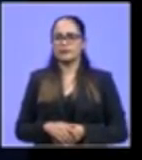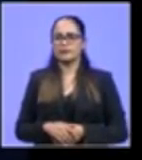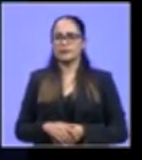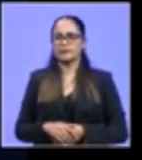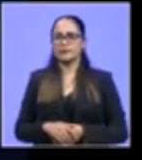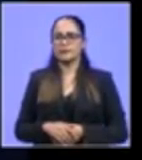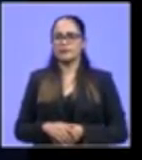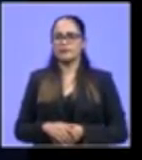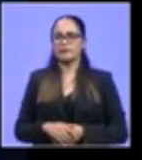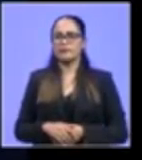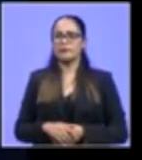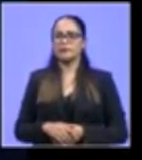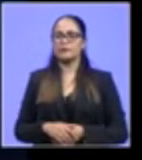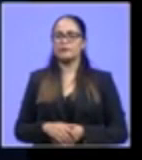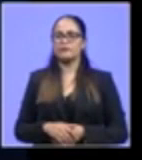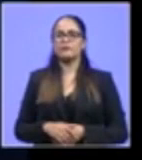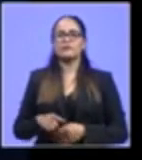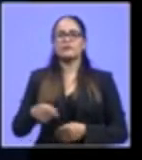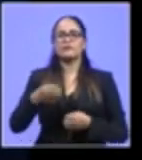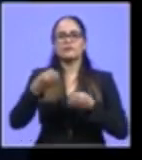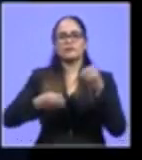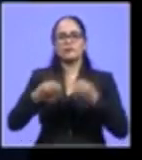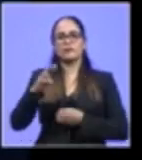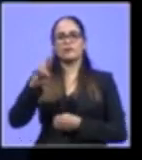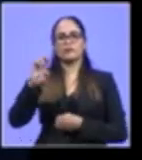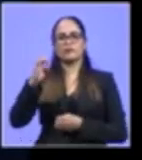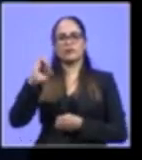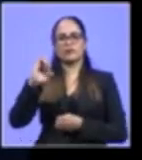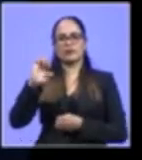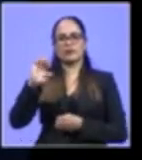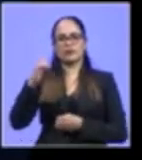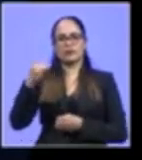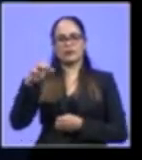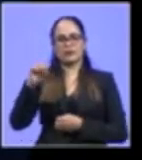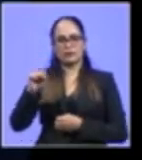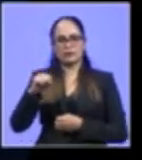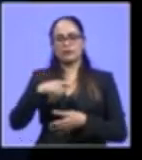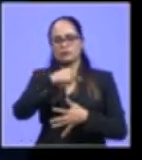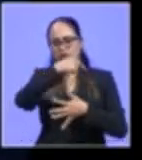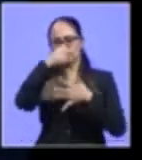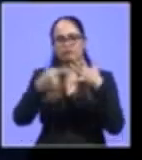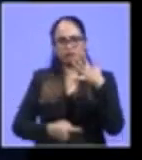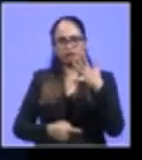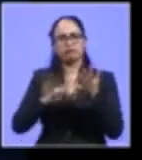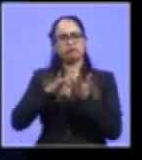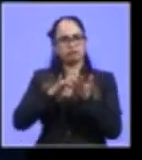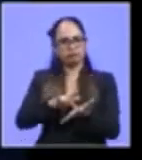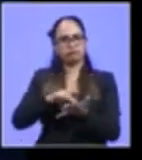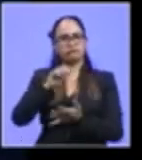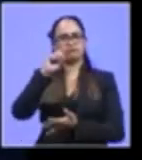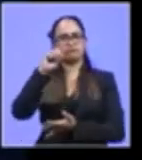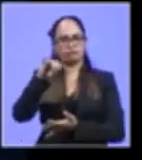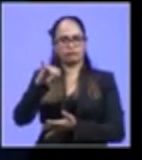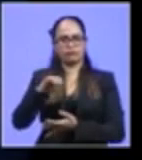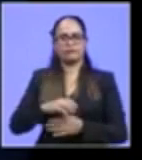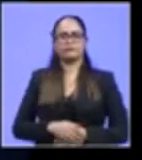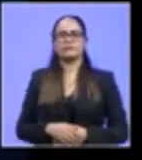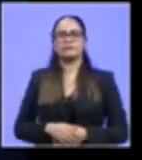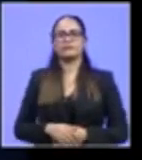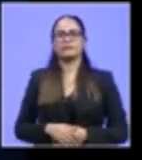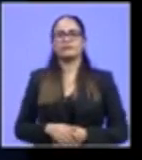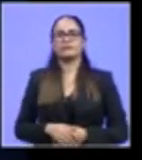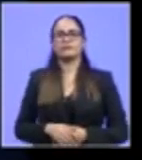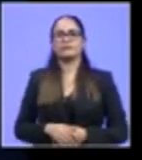magistradas y los magistrados consideraron que el otorgamiento del registro no sólo se encuentra condicionado a la satisfacción de los requisitos y